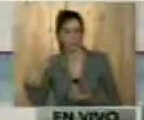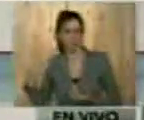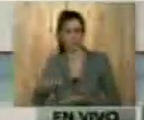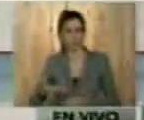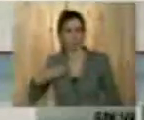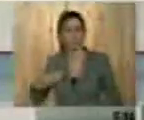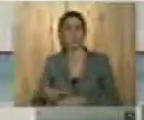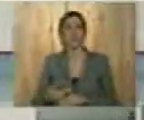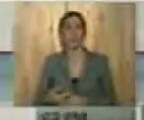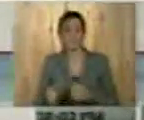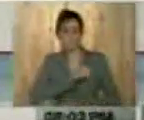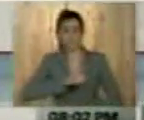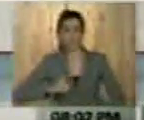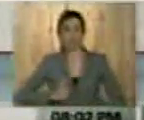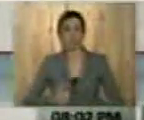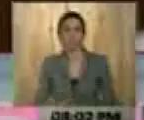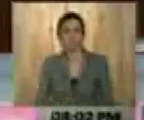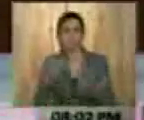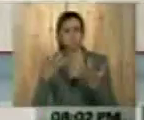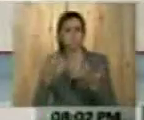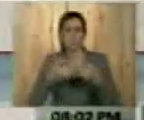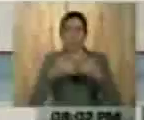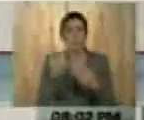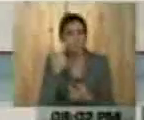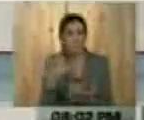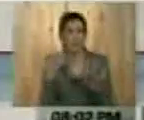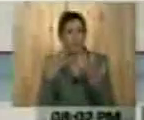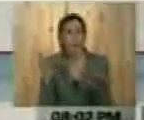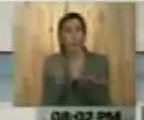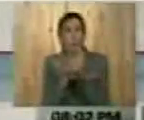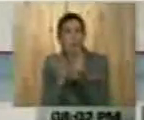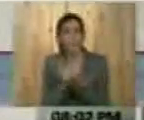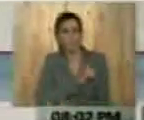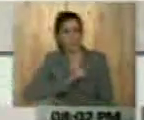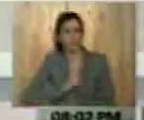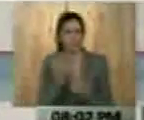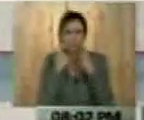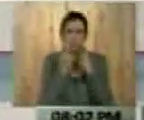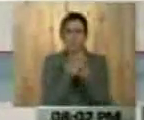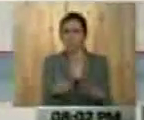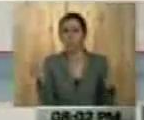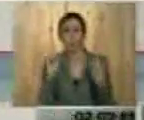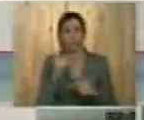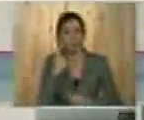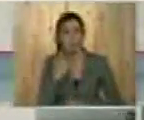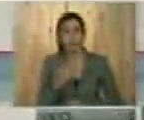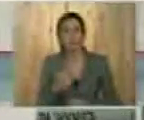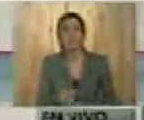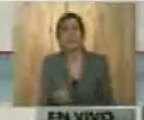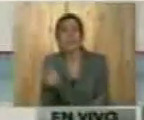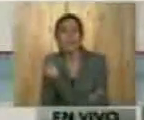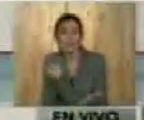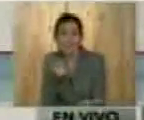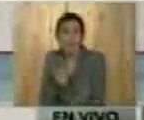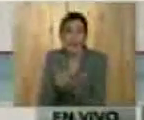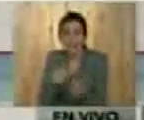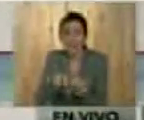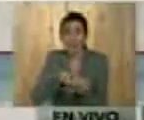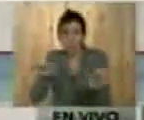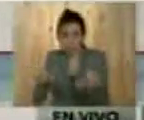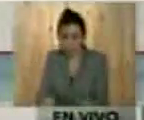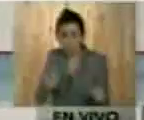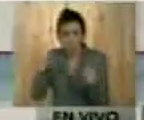lado, privatización masiva de la educación, de desinversión en la educación. Se consideraba un